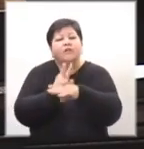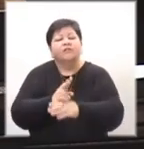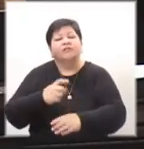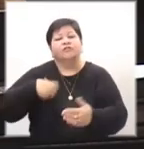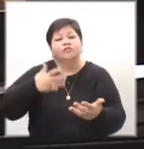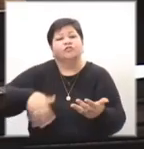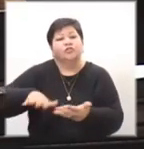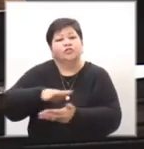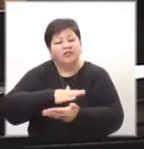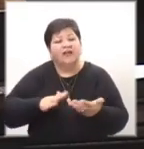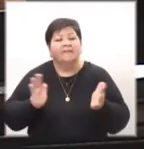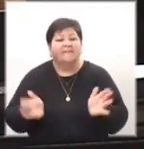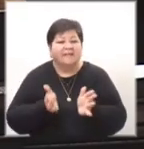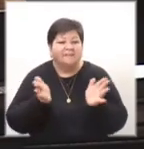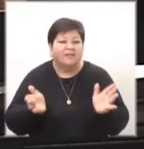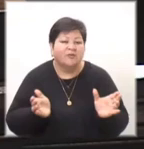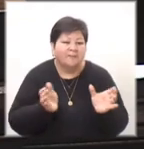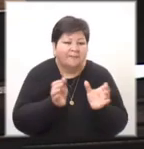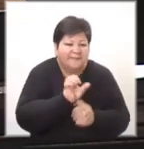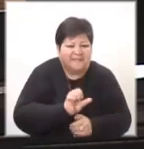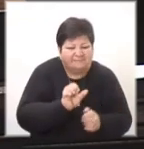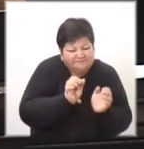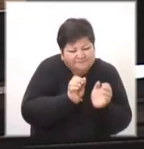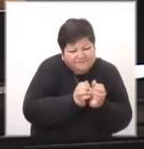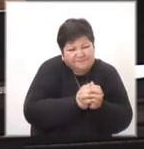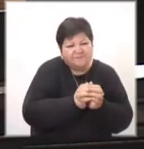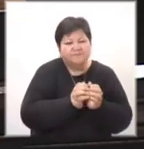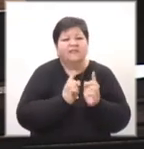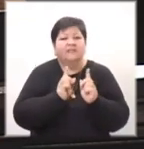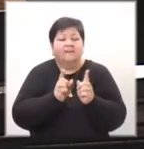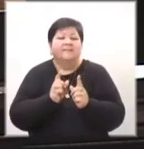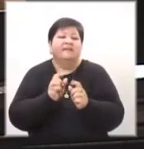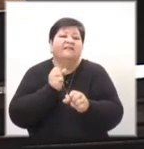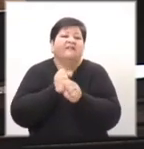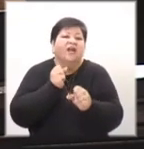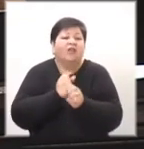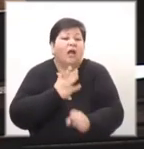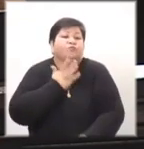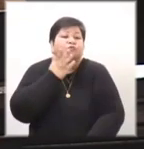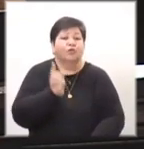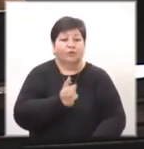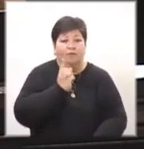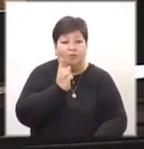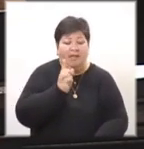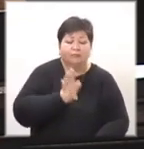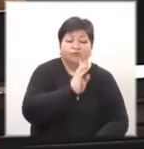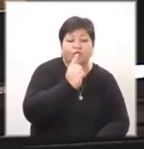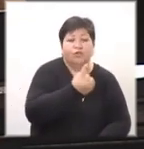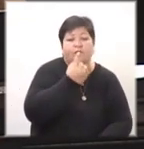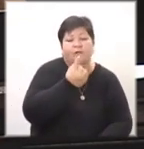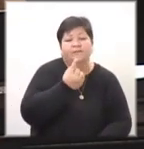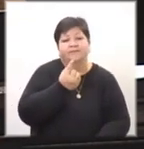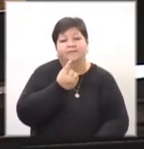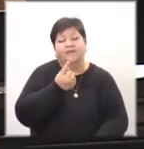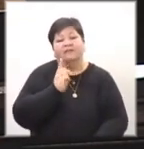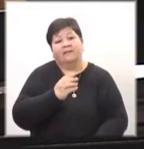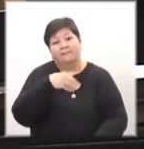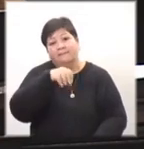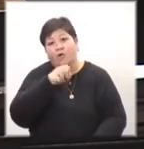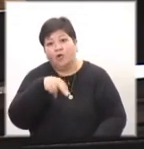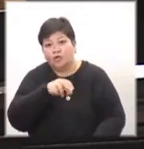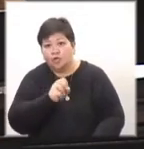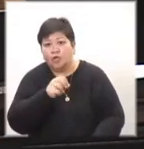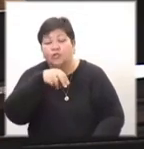pequeños emprendimientos llevados a cabo por trabajadores autónomos, ensanchando el alcance del monotributo y creando la figura